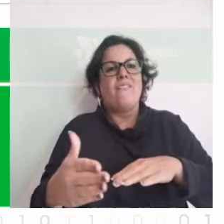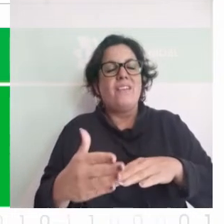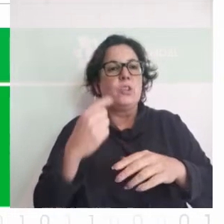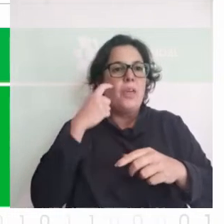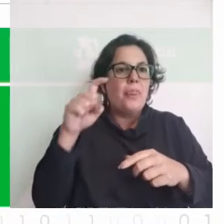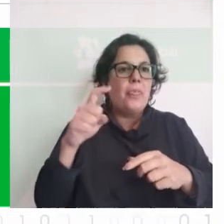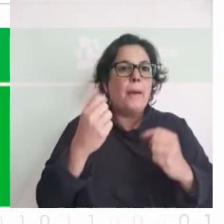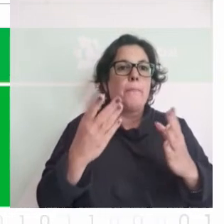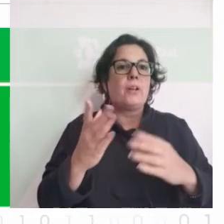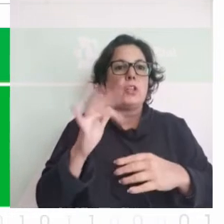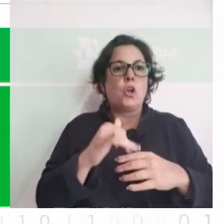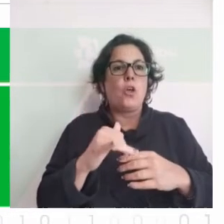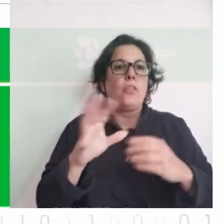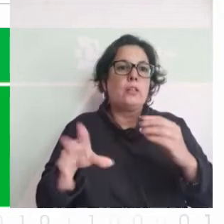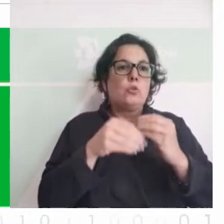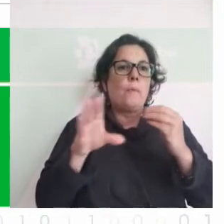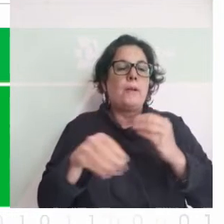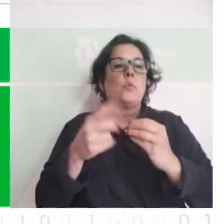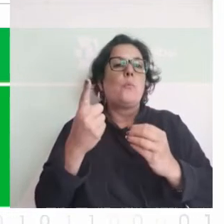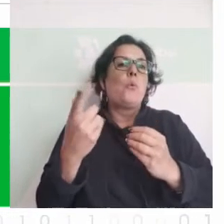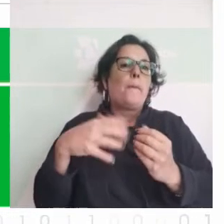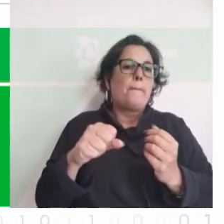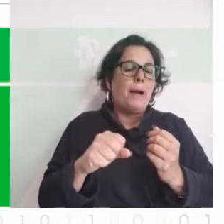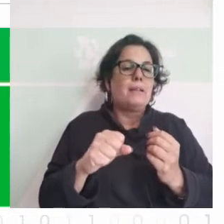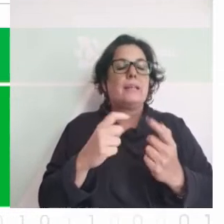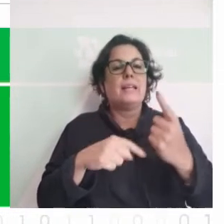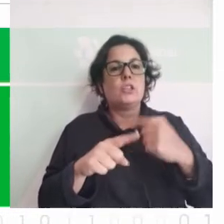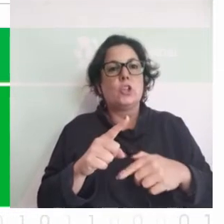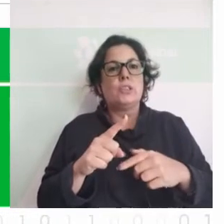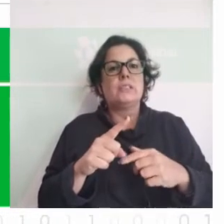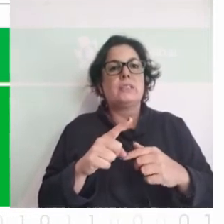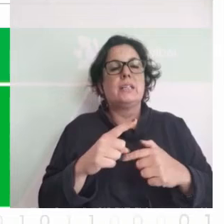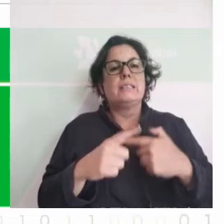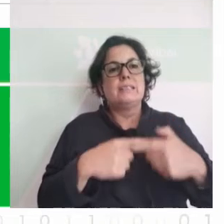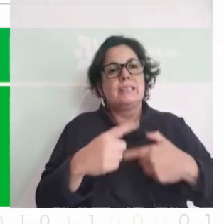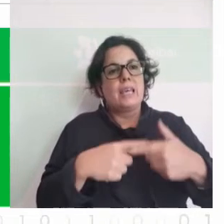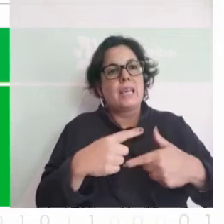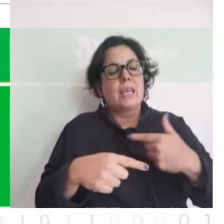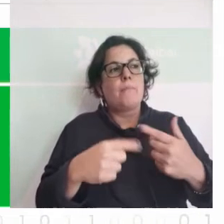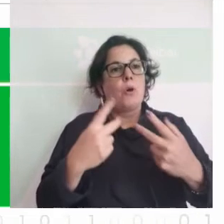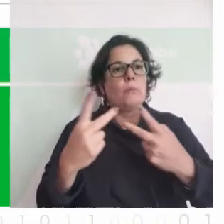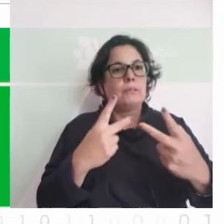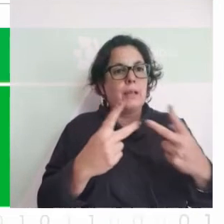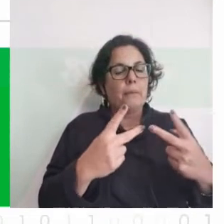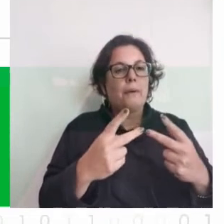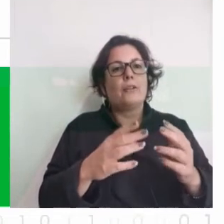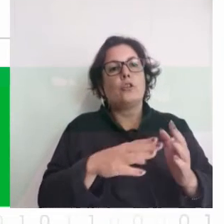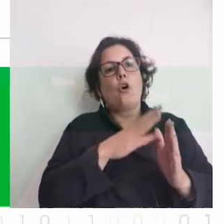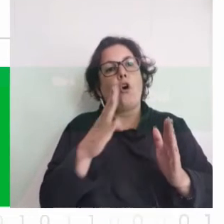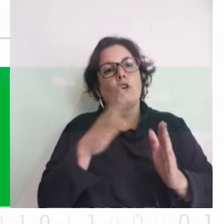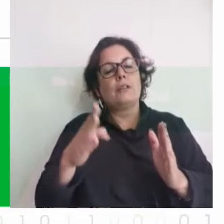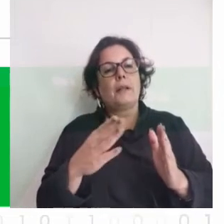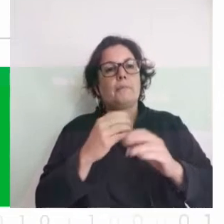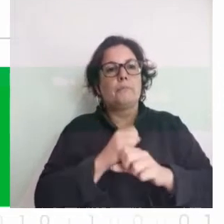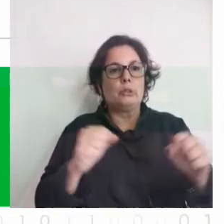los días se le suma una intervención más. Entonces seguimos observando otras posibilidades, y